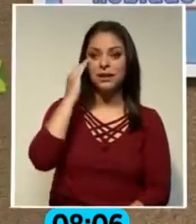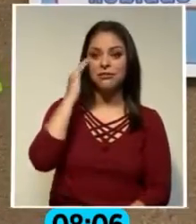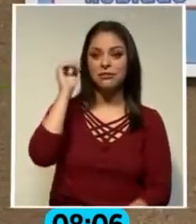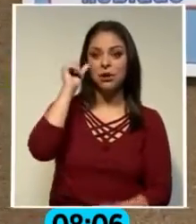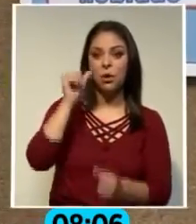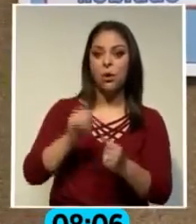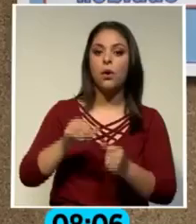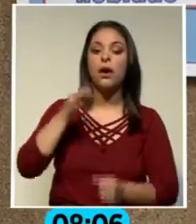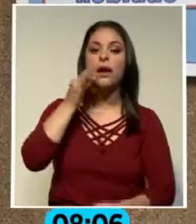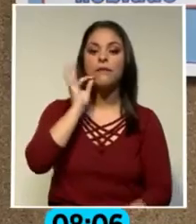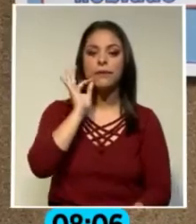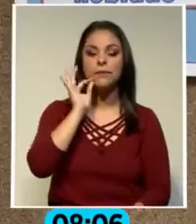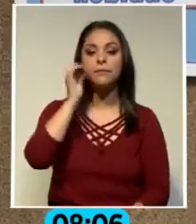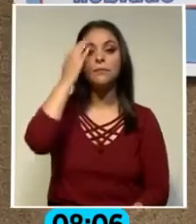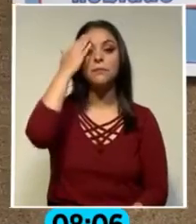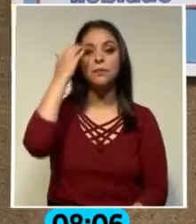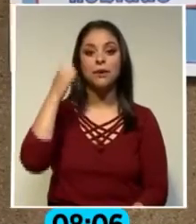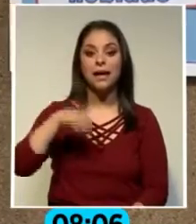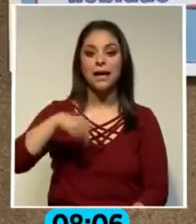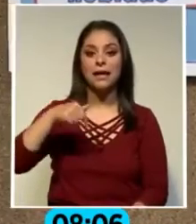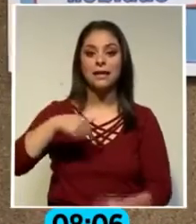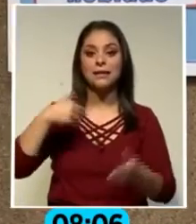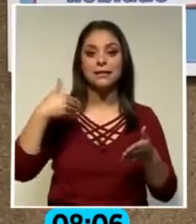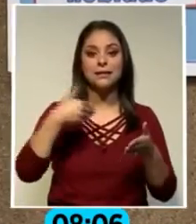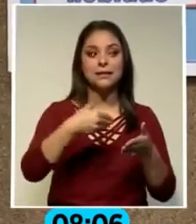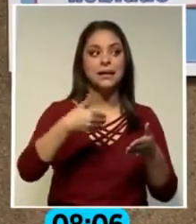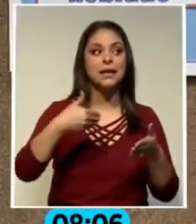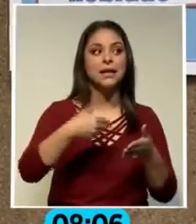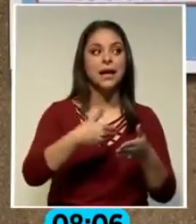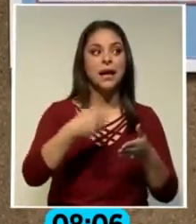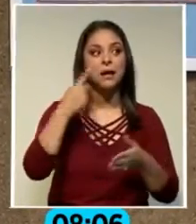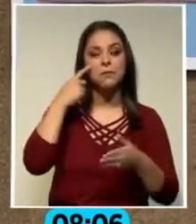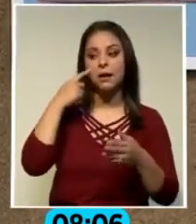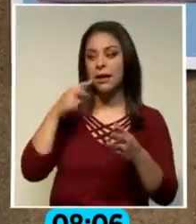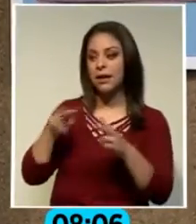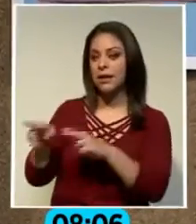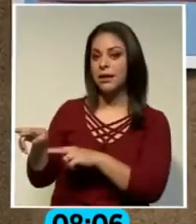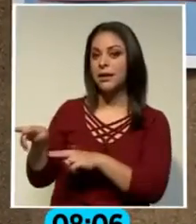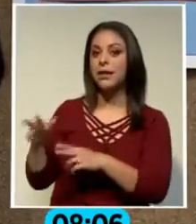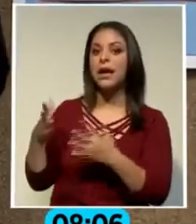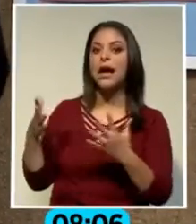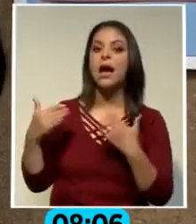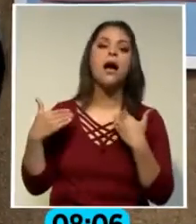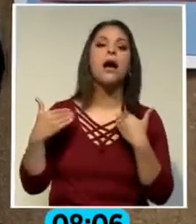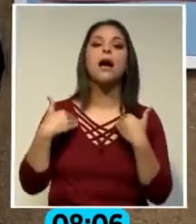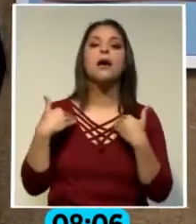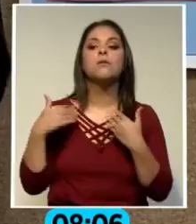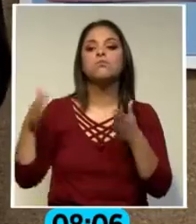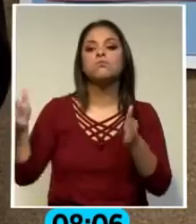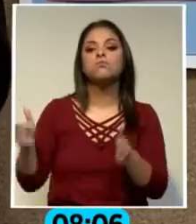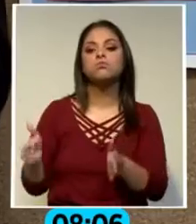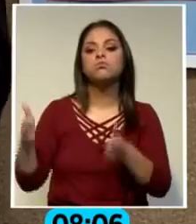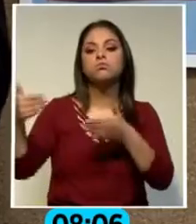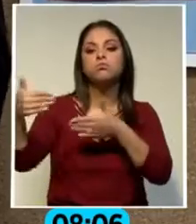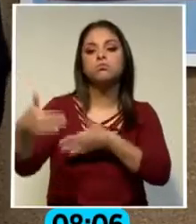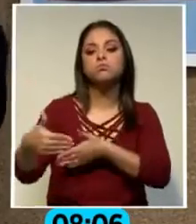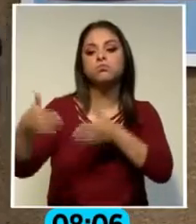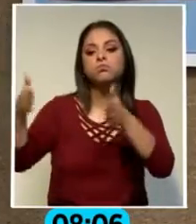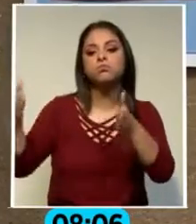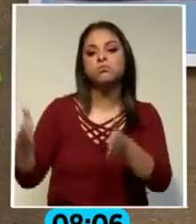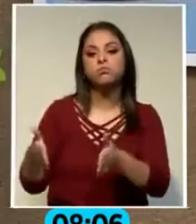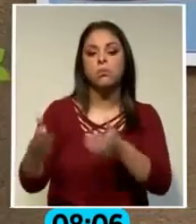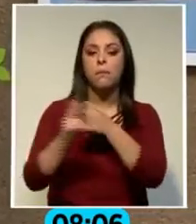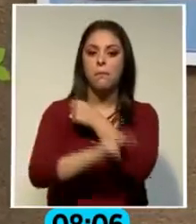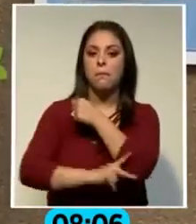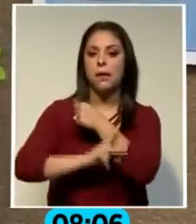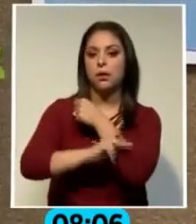café. Porque aquí cerquita, a este lado mío, tenemos un pequeño rinconcito patrio. ¿Por